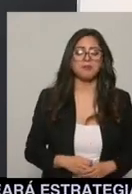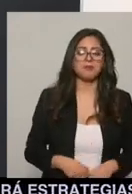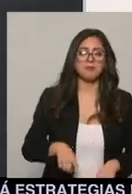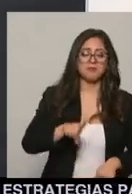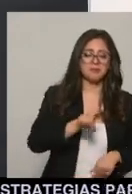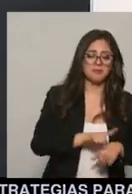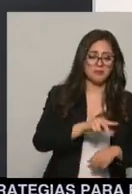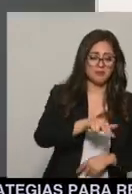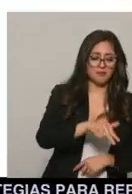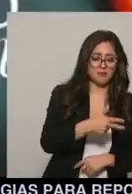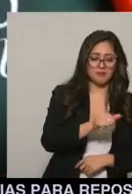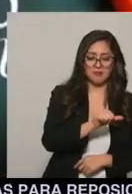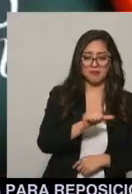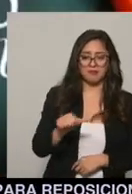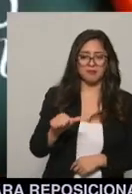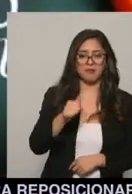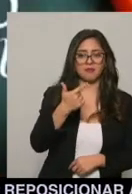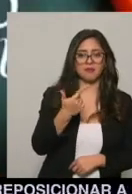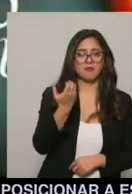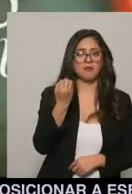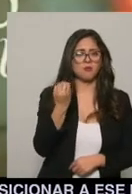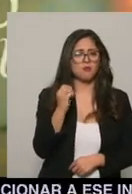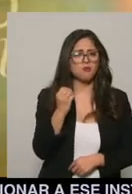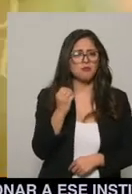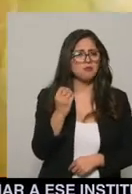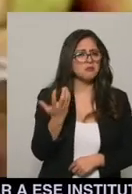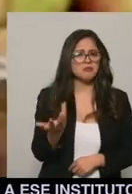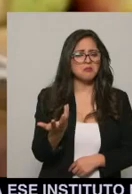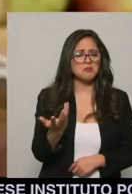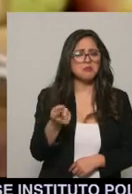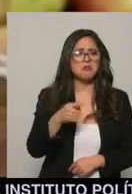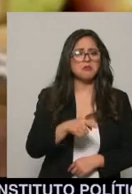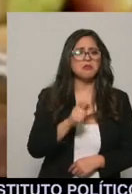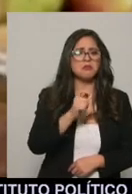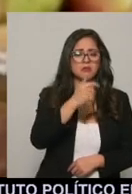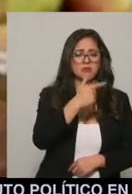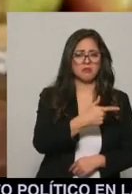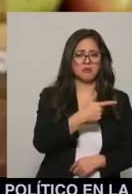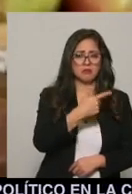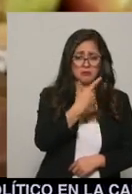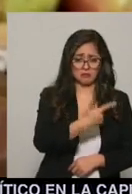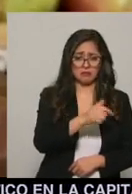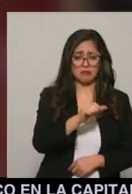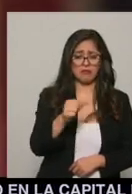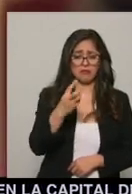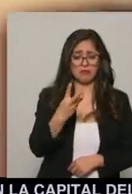octubre pues hay un evento, se llama el evento Recorrido del Sabor